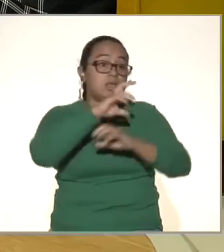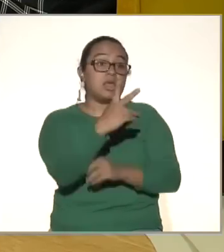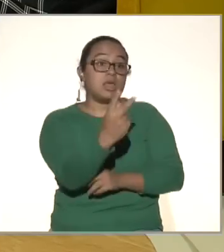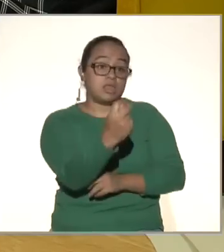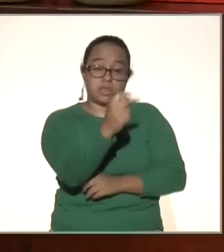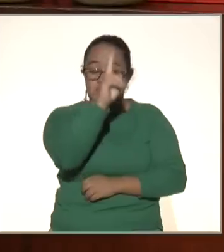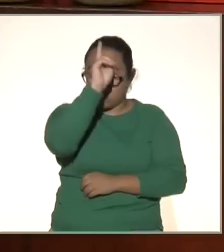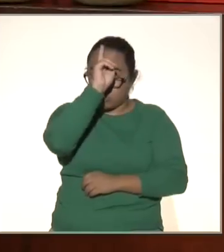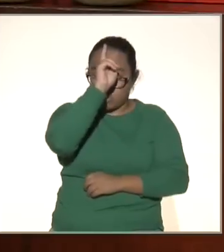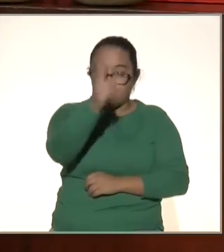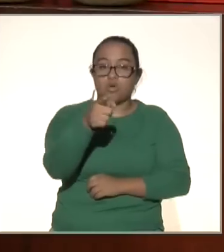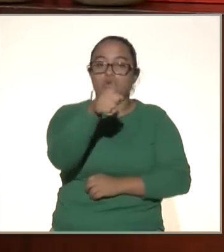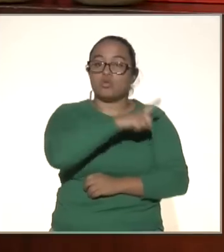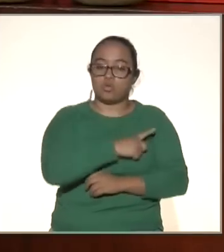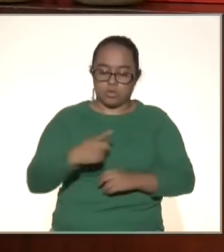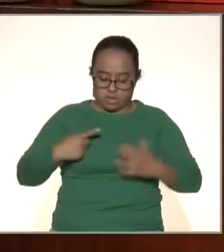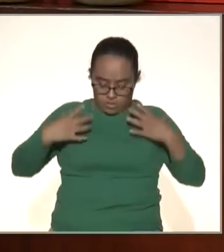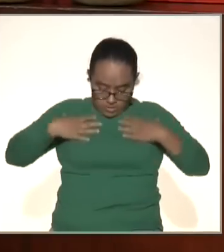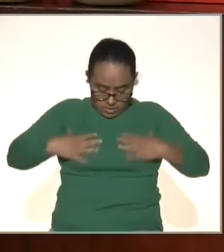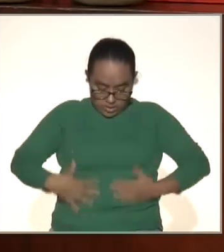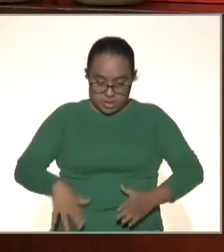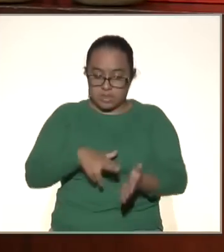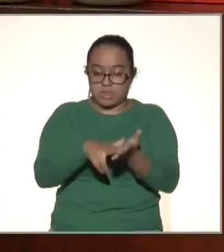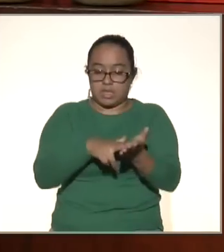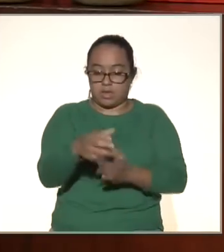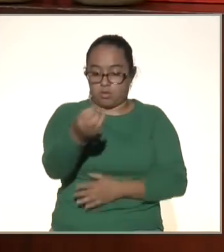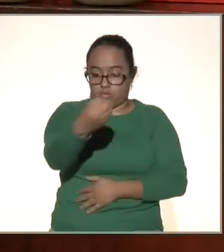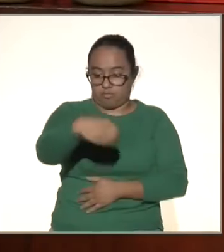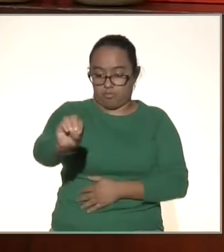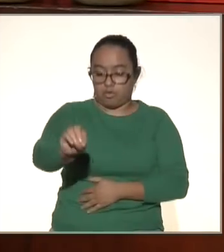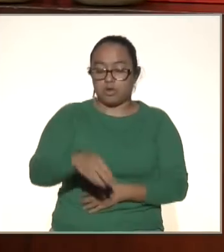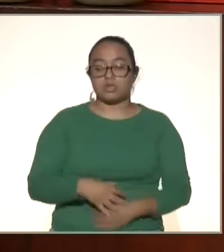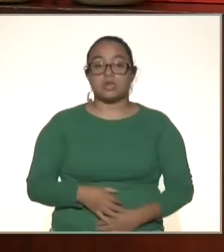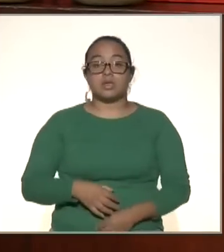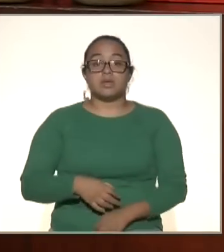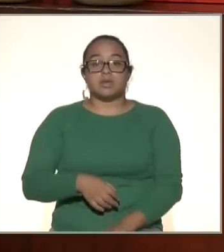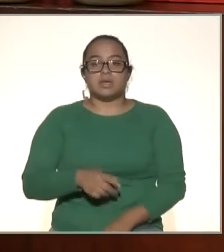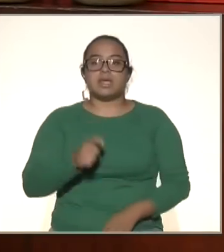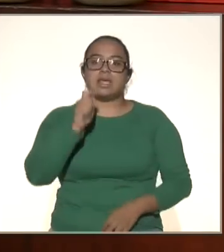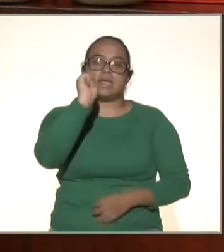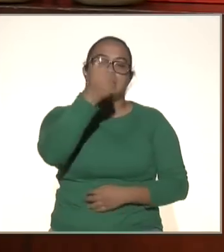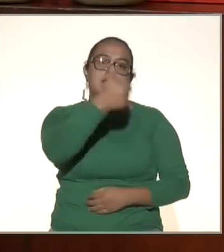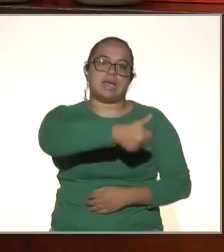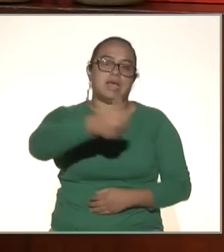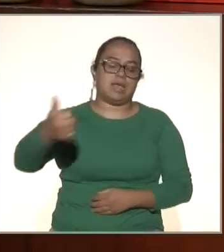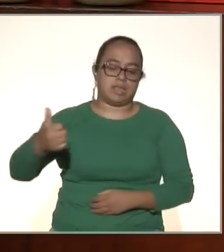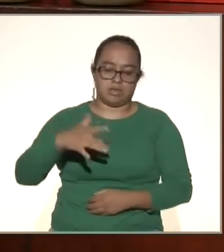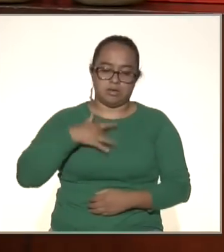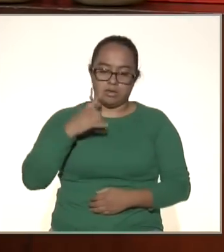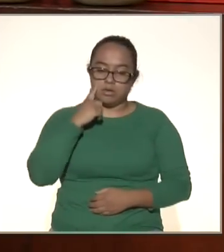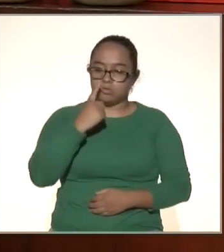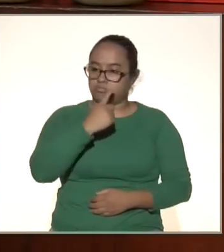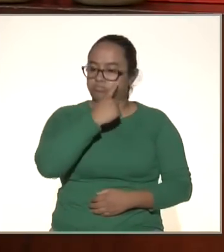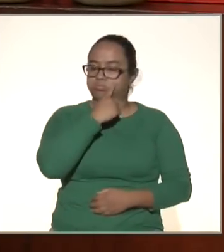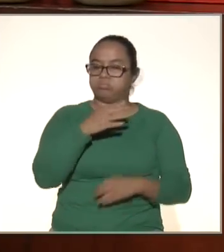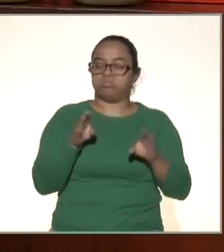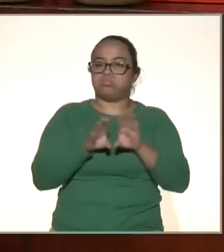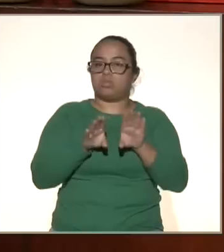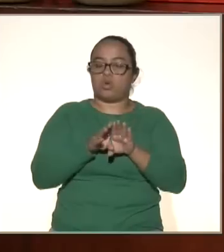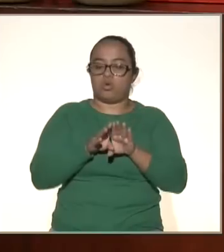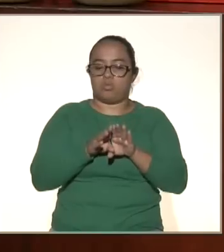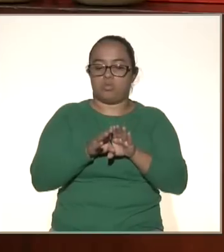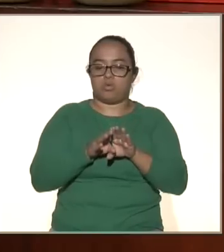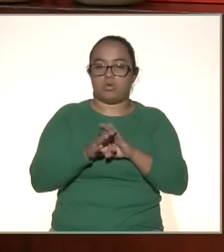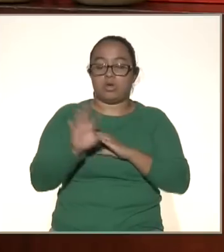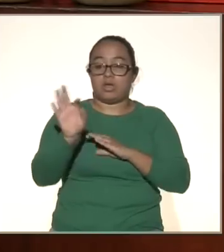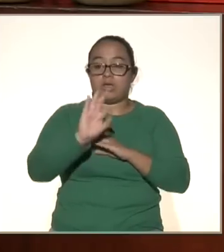televisión, debías andar vestido de negro. Es cuestión de enfoques, ¿no? De cómo vas a enfocar las cosas. El vaso puede